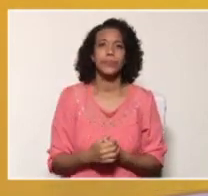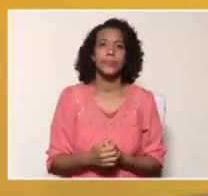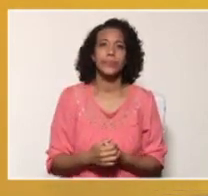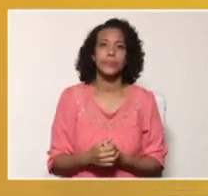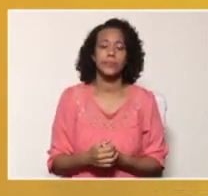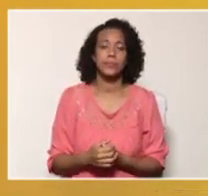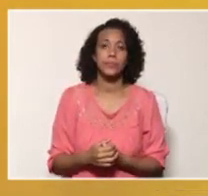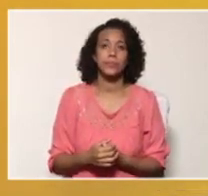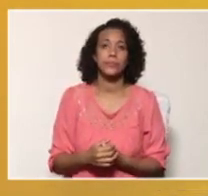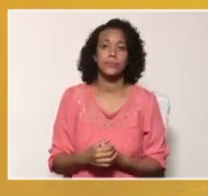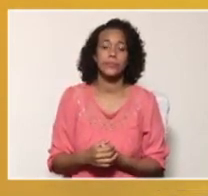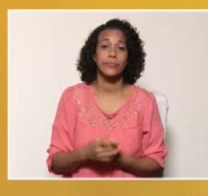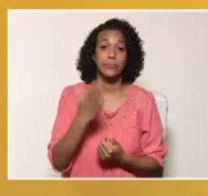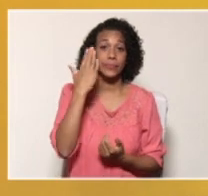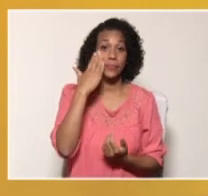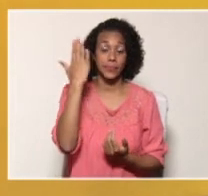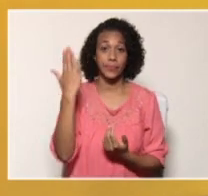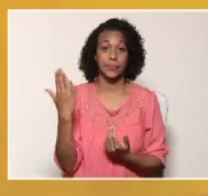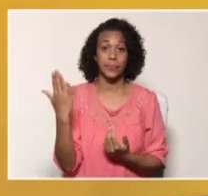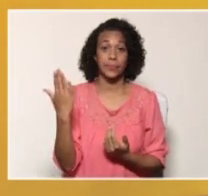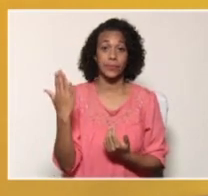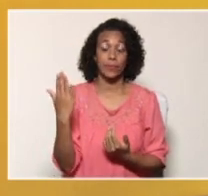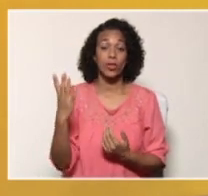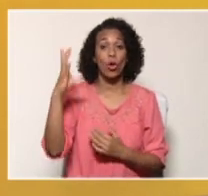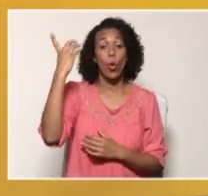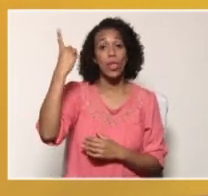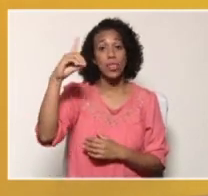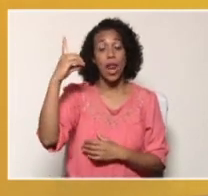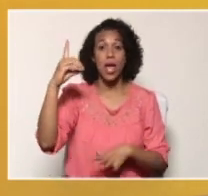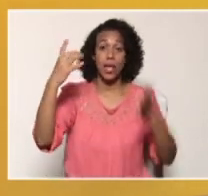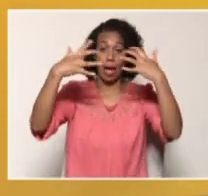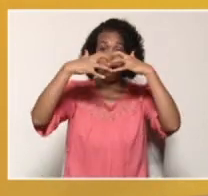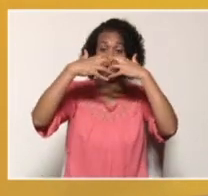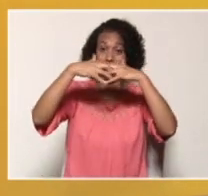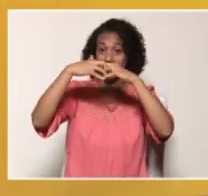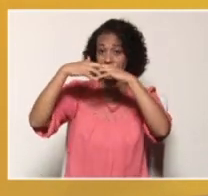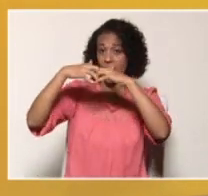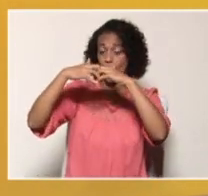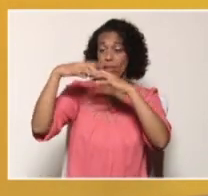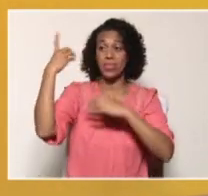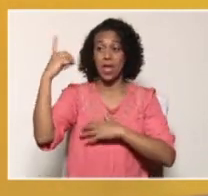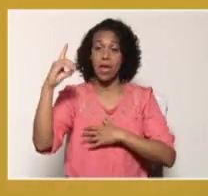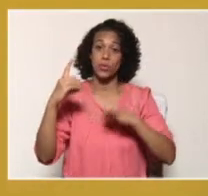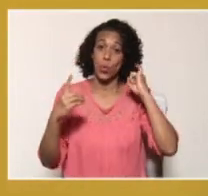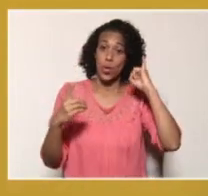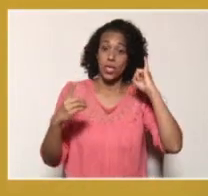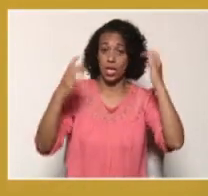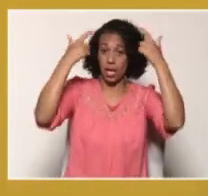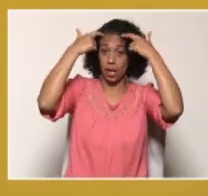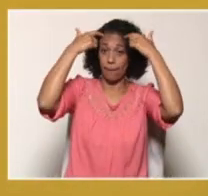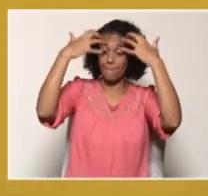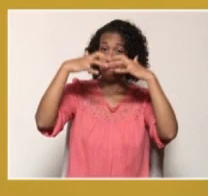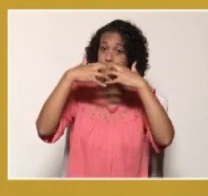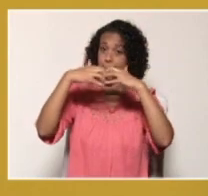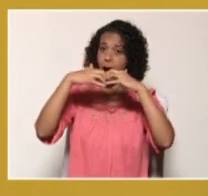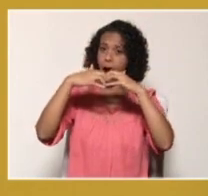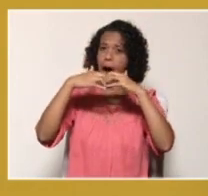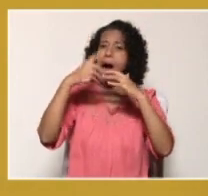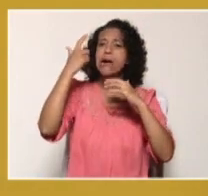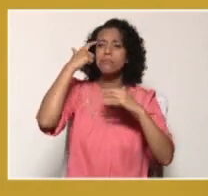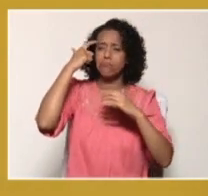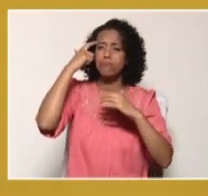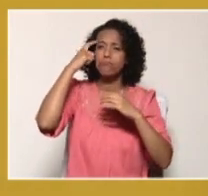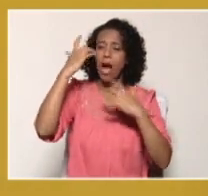Fíjense, nosotros tenemos dos hemisferios, derecho e izquierdo. Es importante que